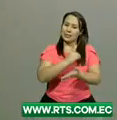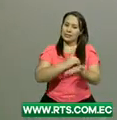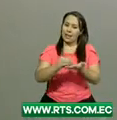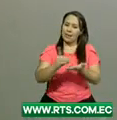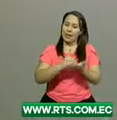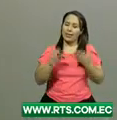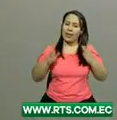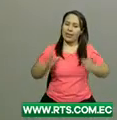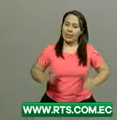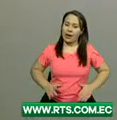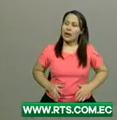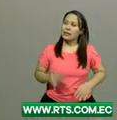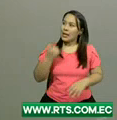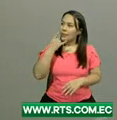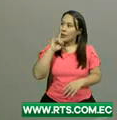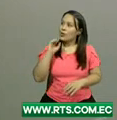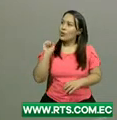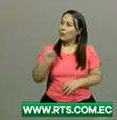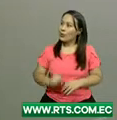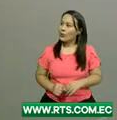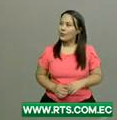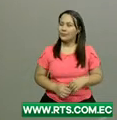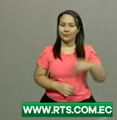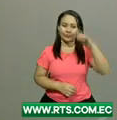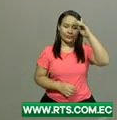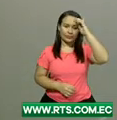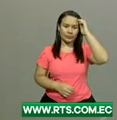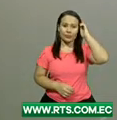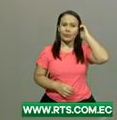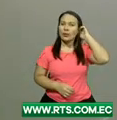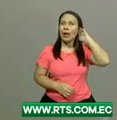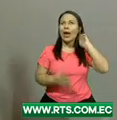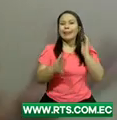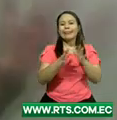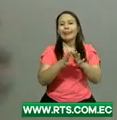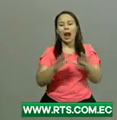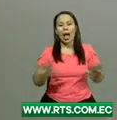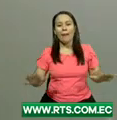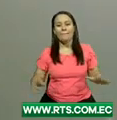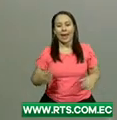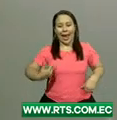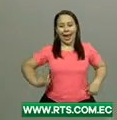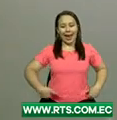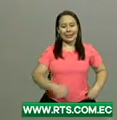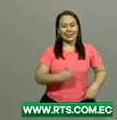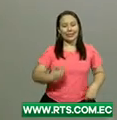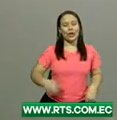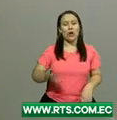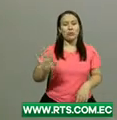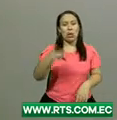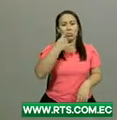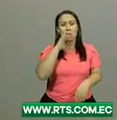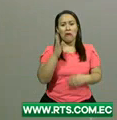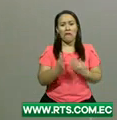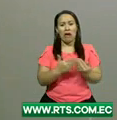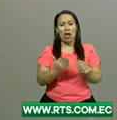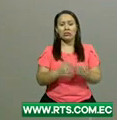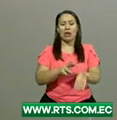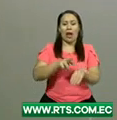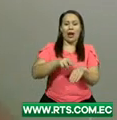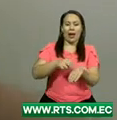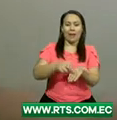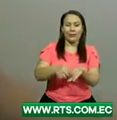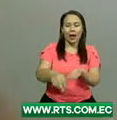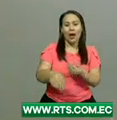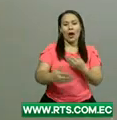cualquier medio de vacaciones de terapias de ejercicios y de todo pero muchos niños al ser que pasan estas semanas empiezan a para empezar a